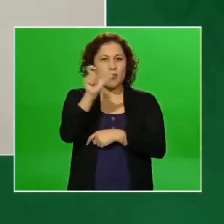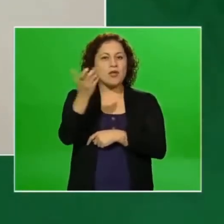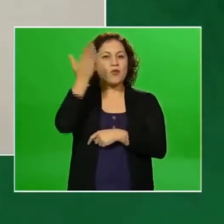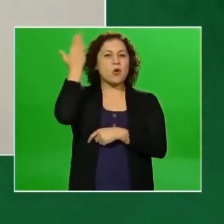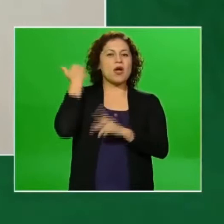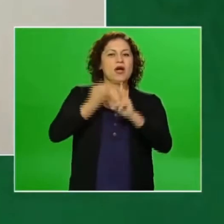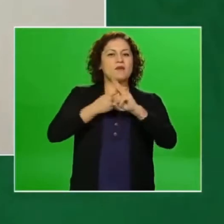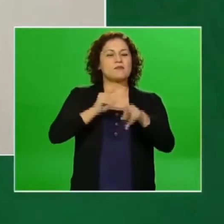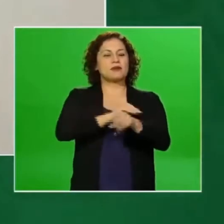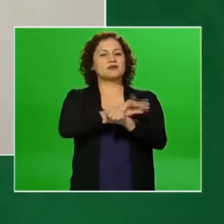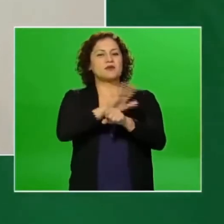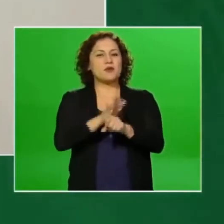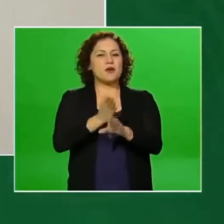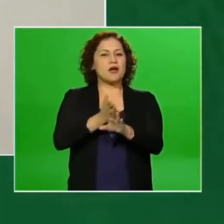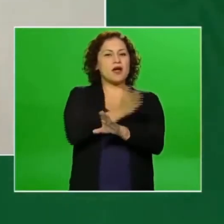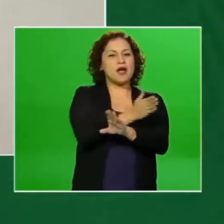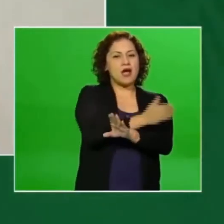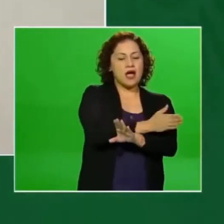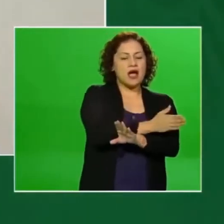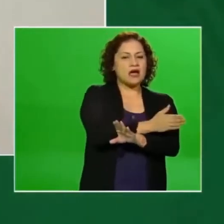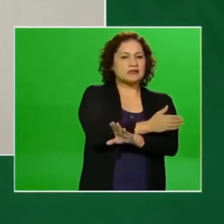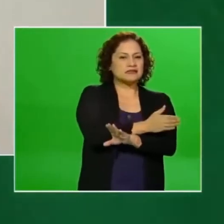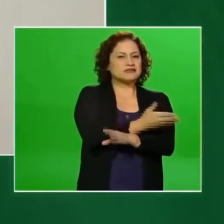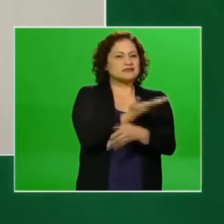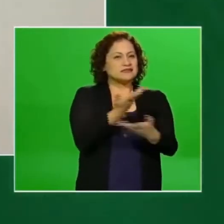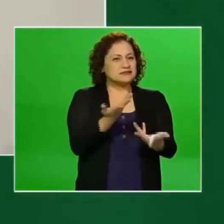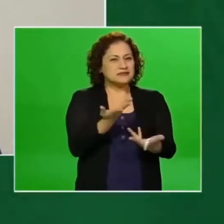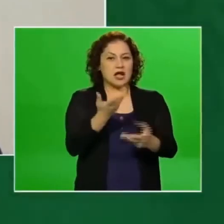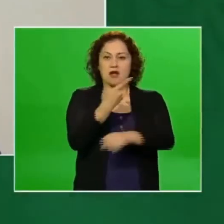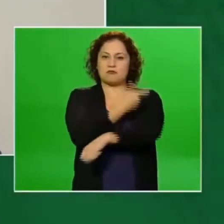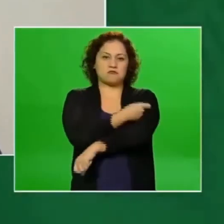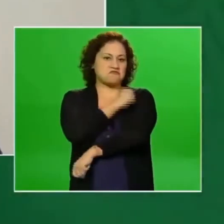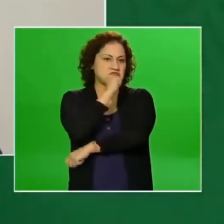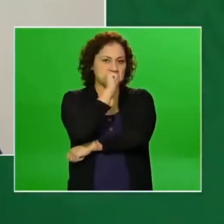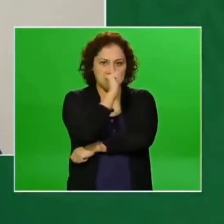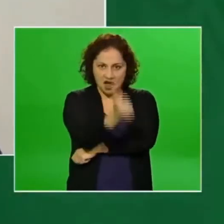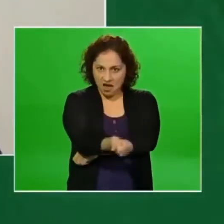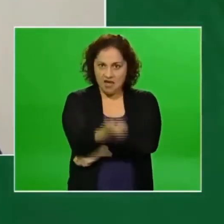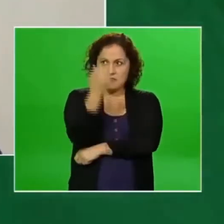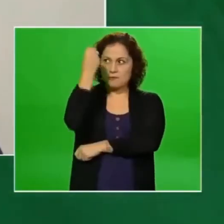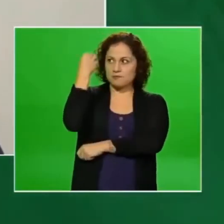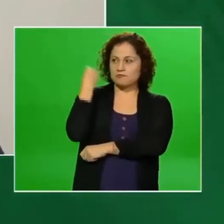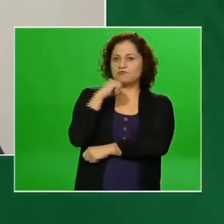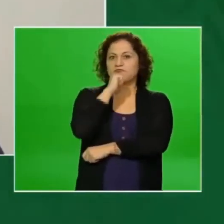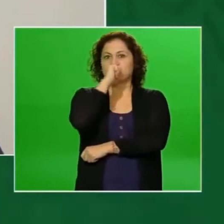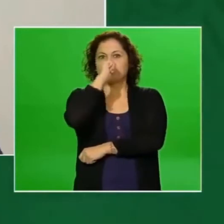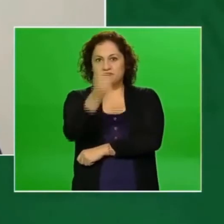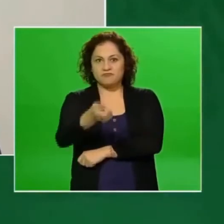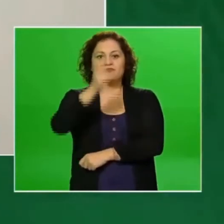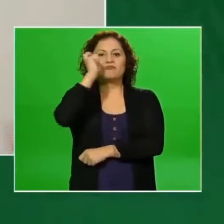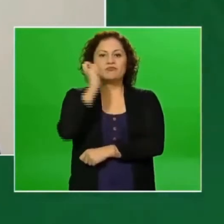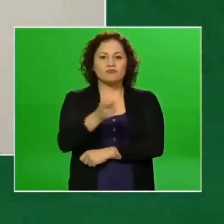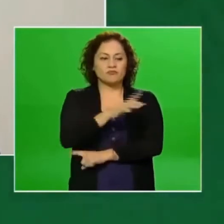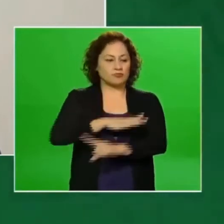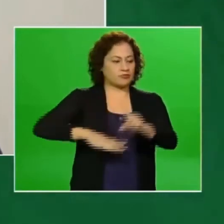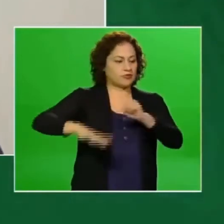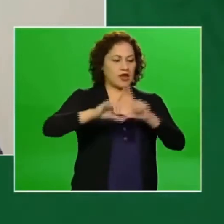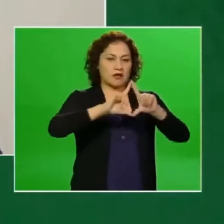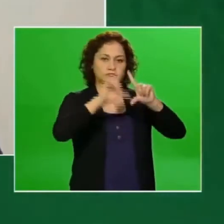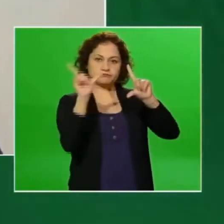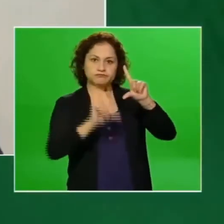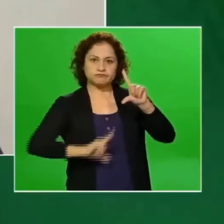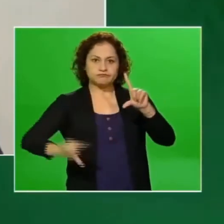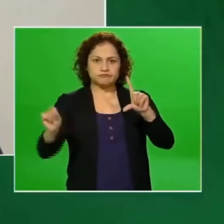ni presente la intervención de la vacuna, teníamos a la gran mayoría de la población en México, estábamos hablando